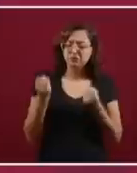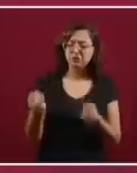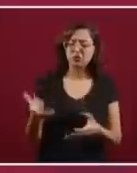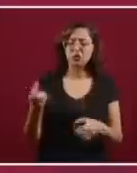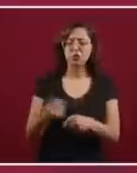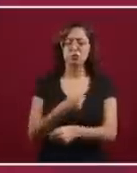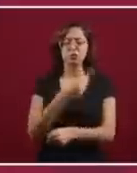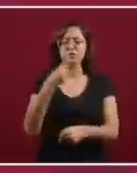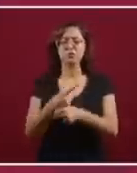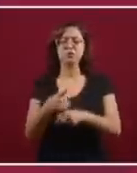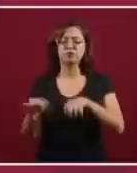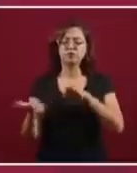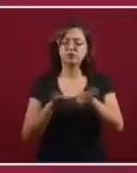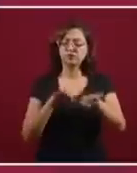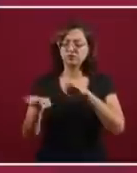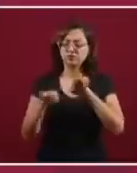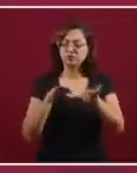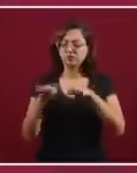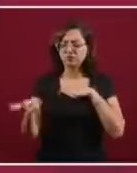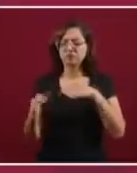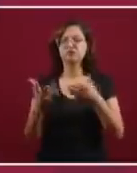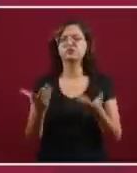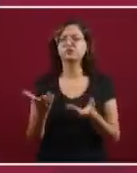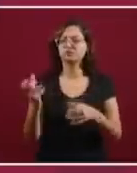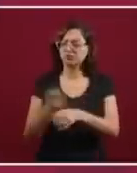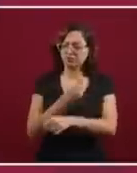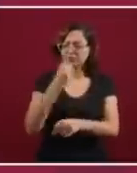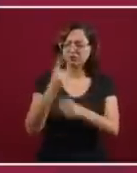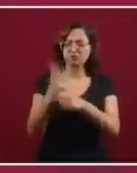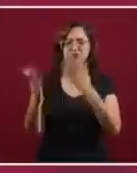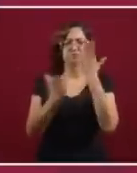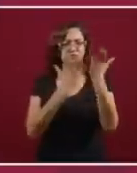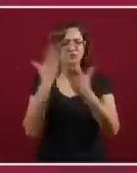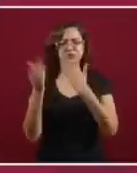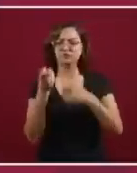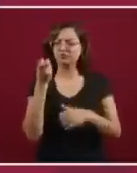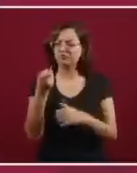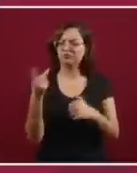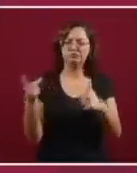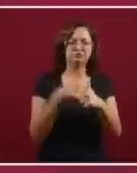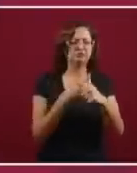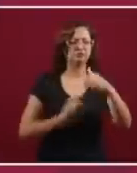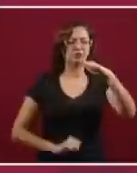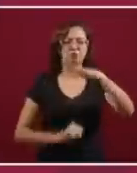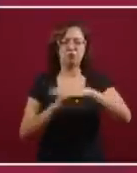que nadie se quede sin la oportunidad de estudiar esa es la base